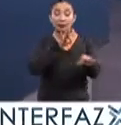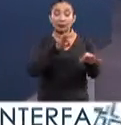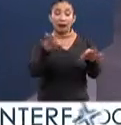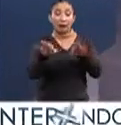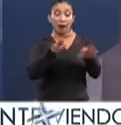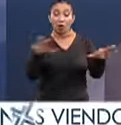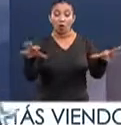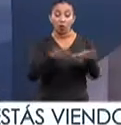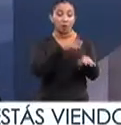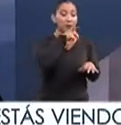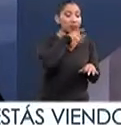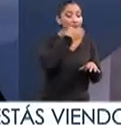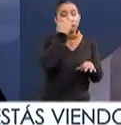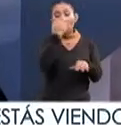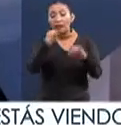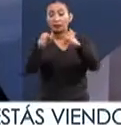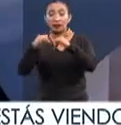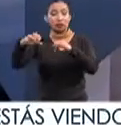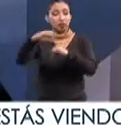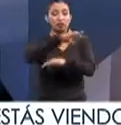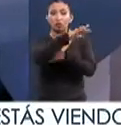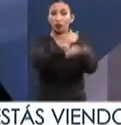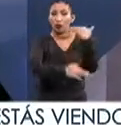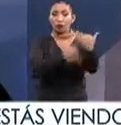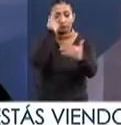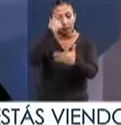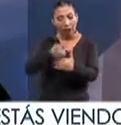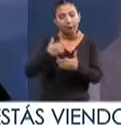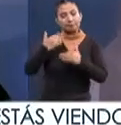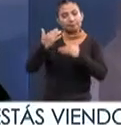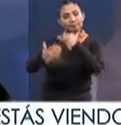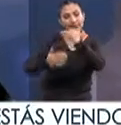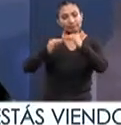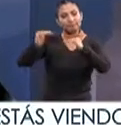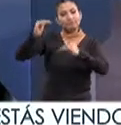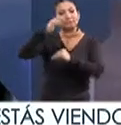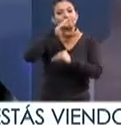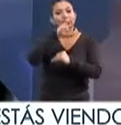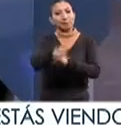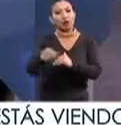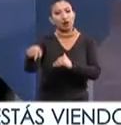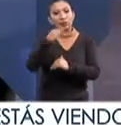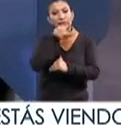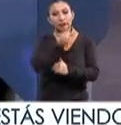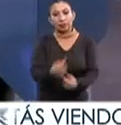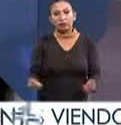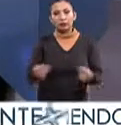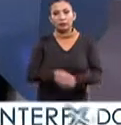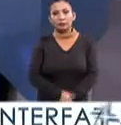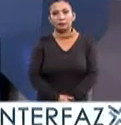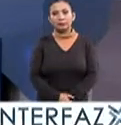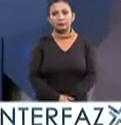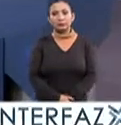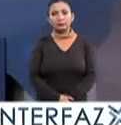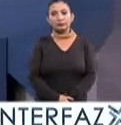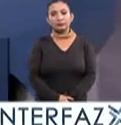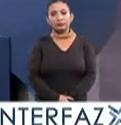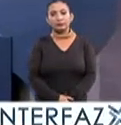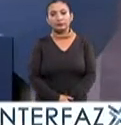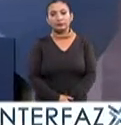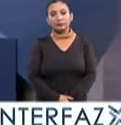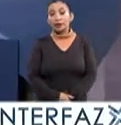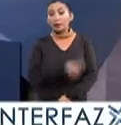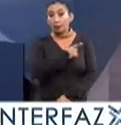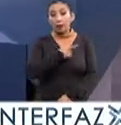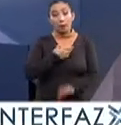en conjunto, padres, escuelas, instituciones, en fin, todos para poder desarrollar bien este desarrollo escolar y personal. Así